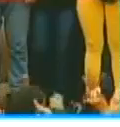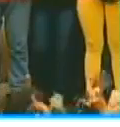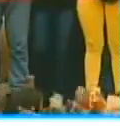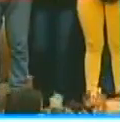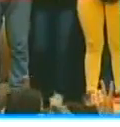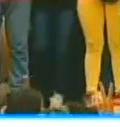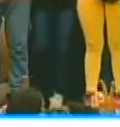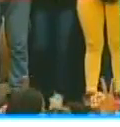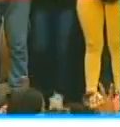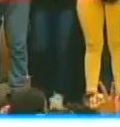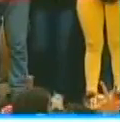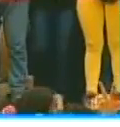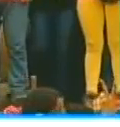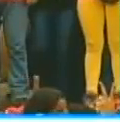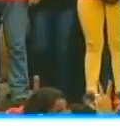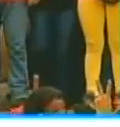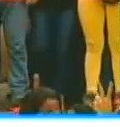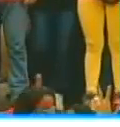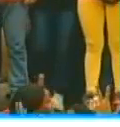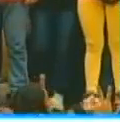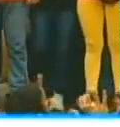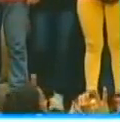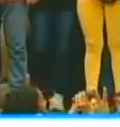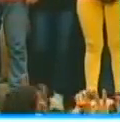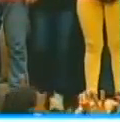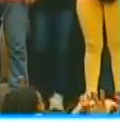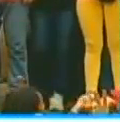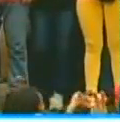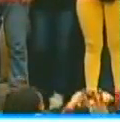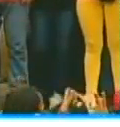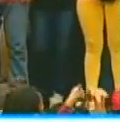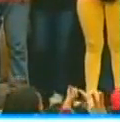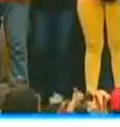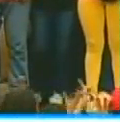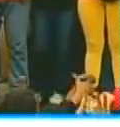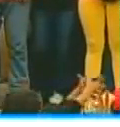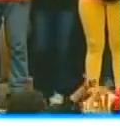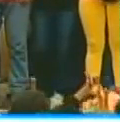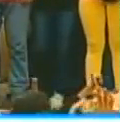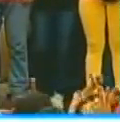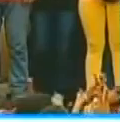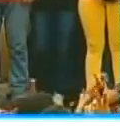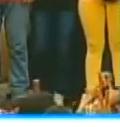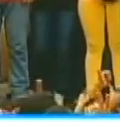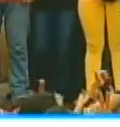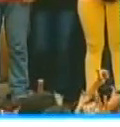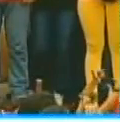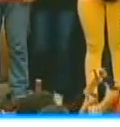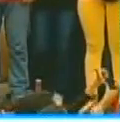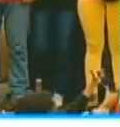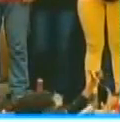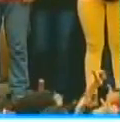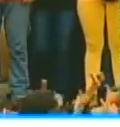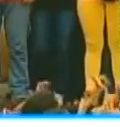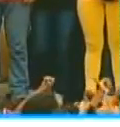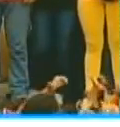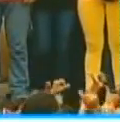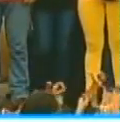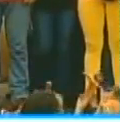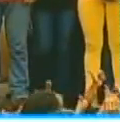muy jóvenes, hasta niños, para salir a quemar y a destruir. A ti yo te digo, dame una